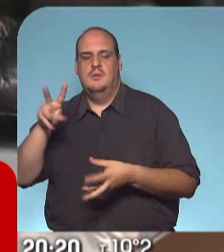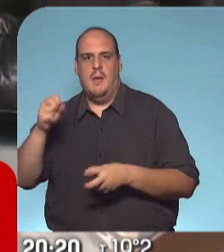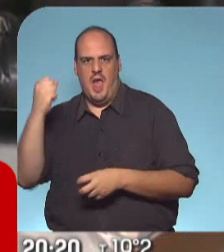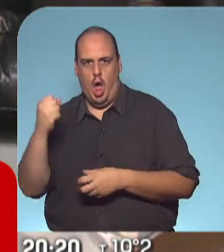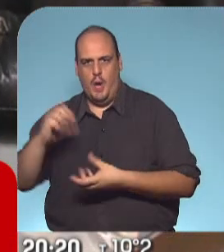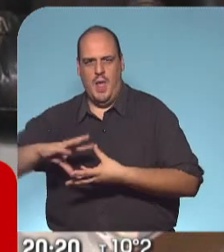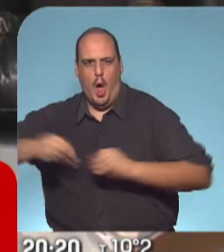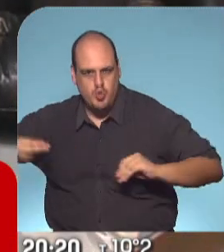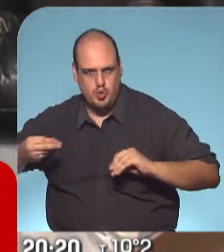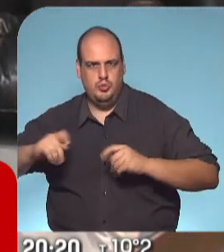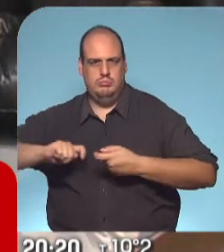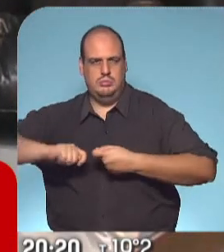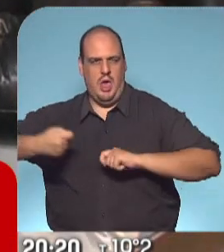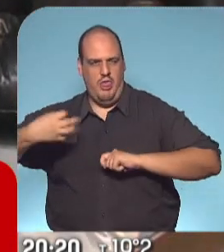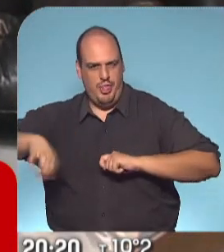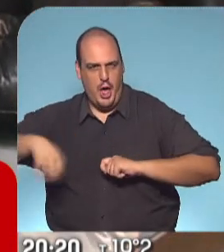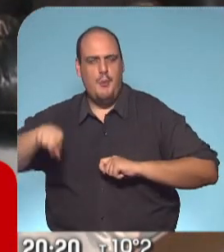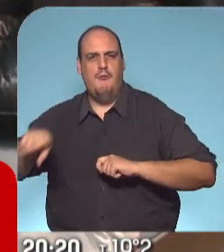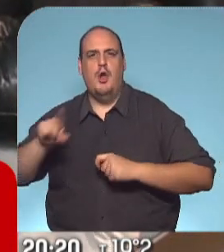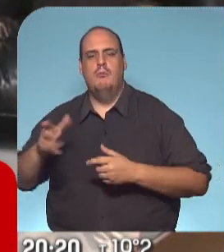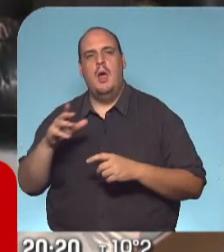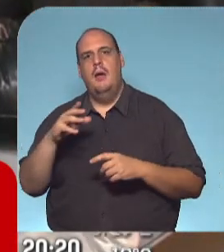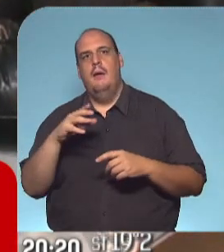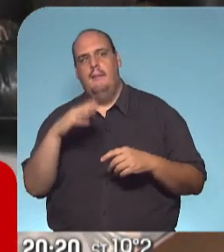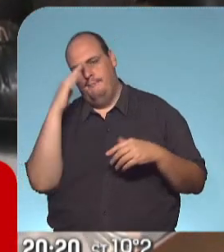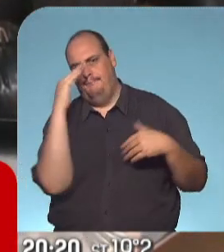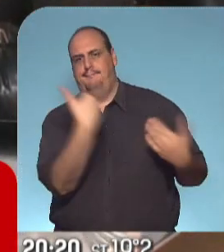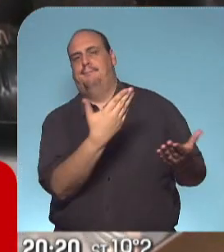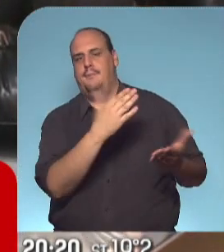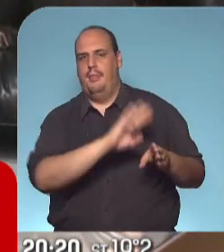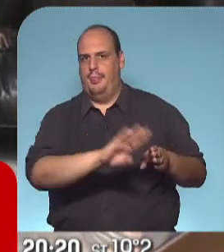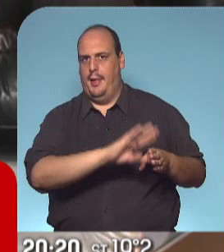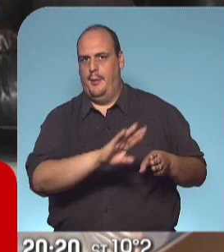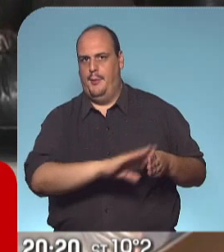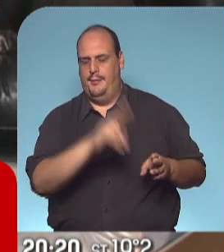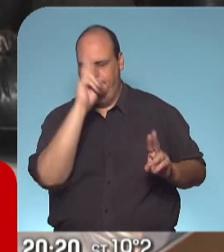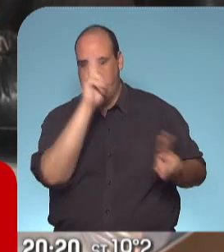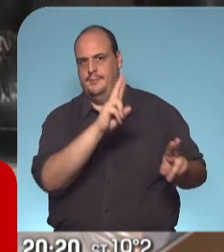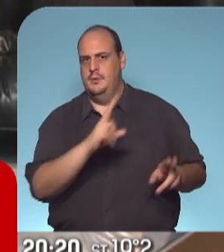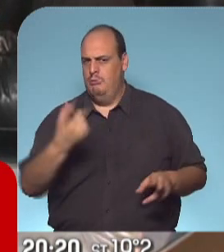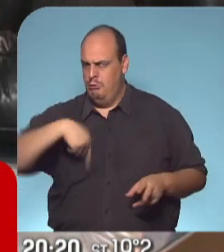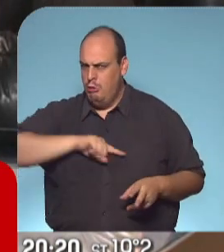para pagar, para honrar la deuda, como dicen a veces? ¿Estamos en condiciones